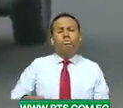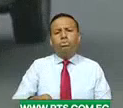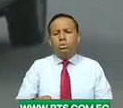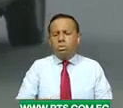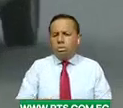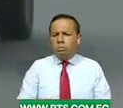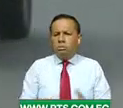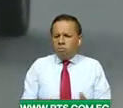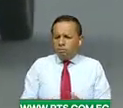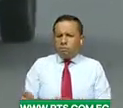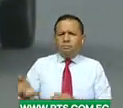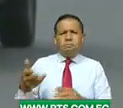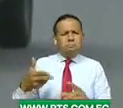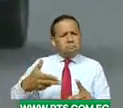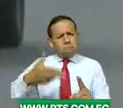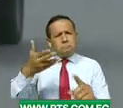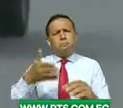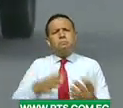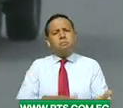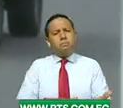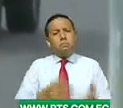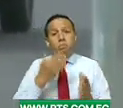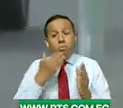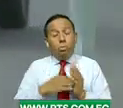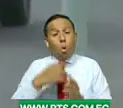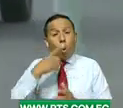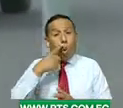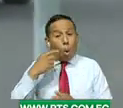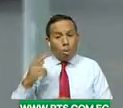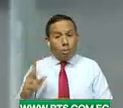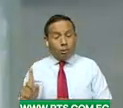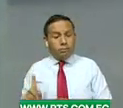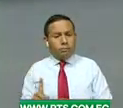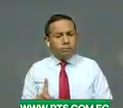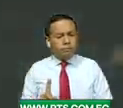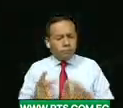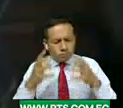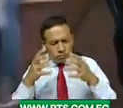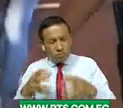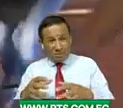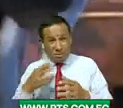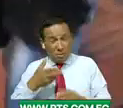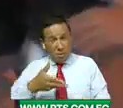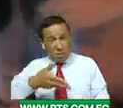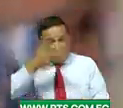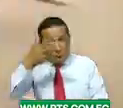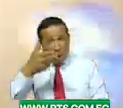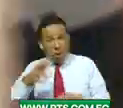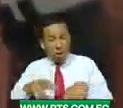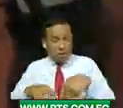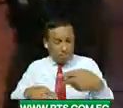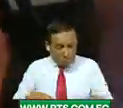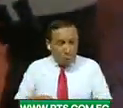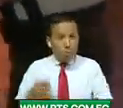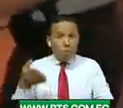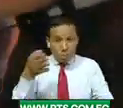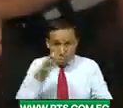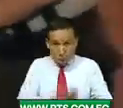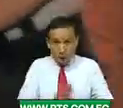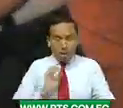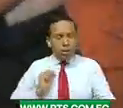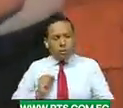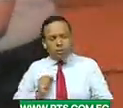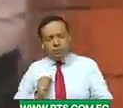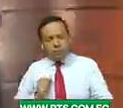aclarar. El sicario le alza el casco y dice que este no ha sido, porque solamente le pegó un tiro, no le han pegado más